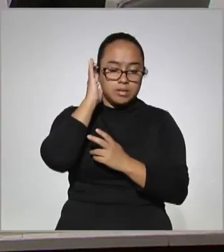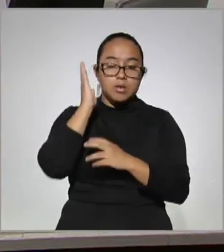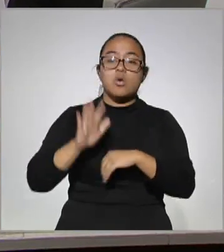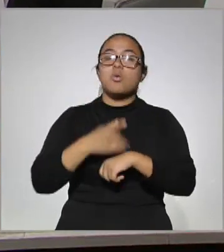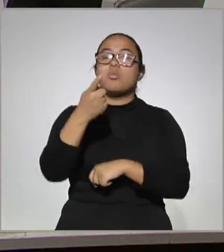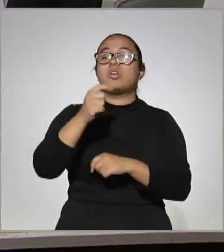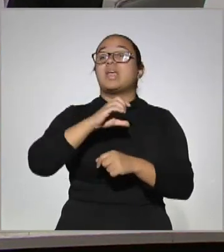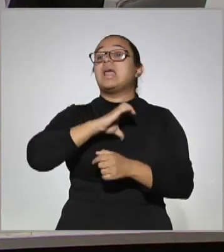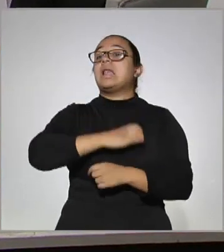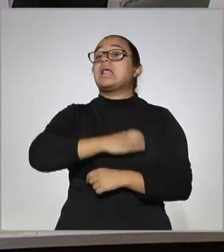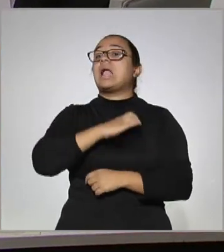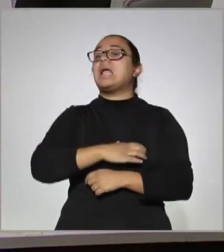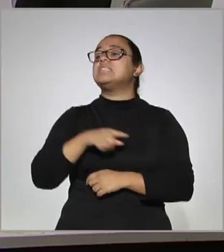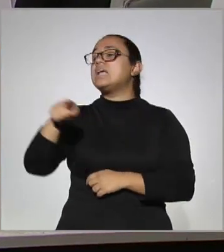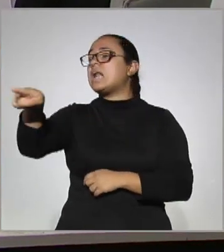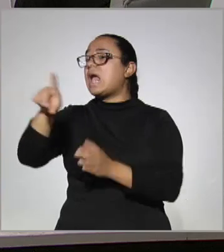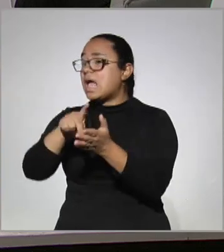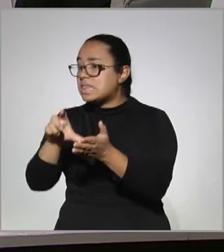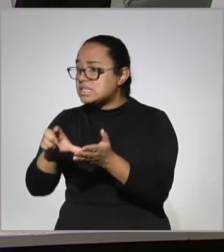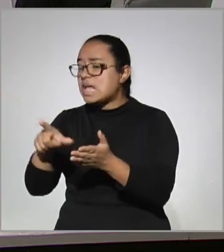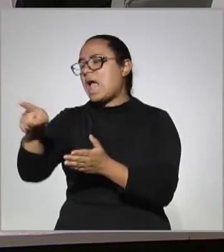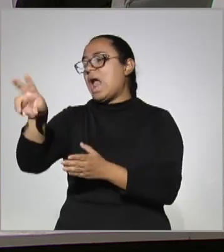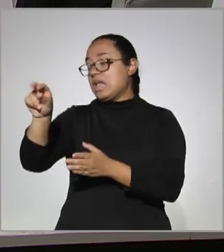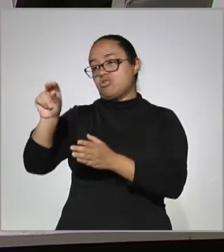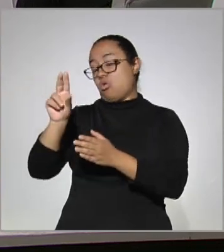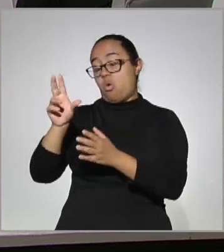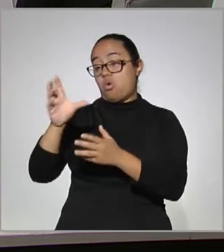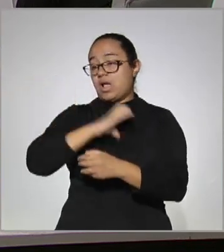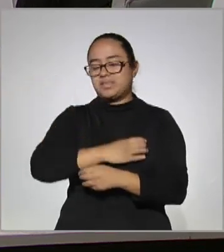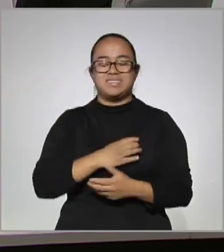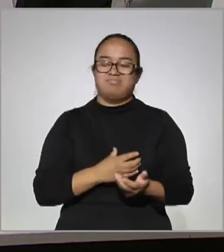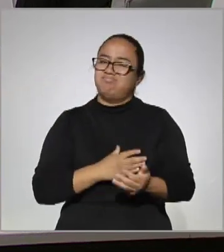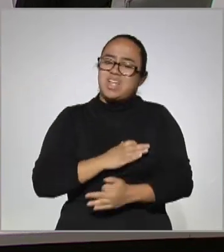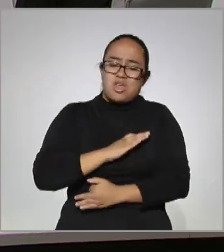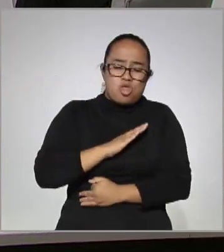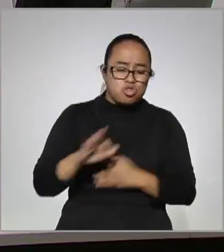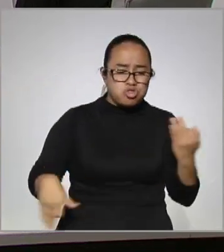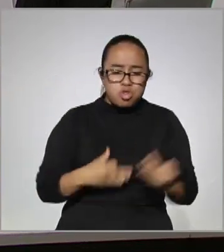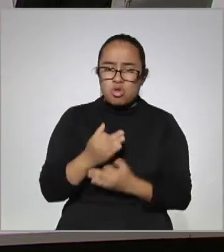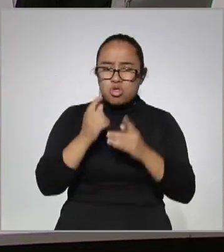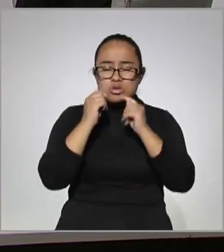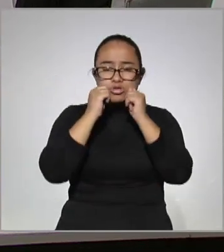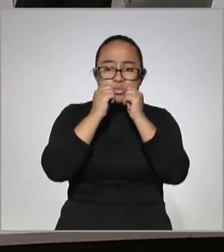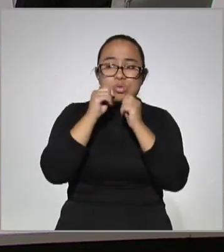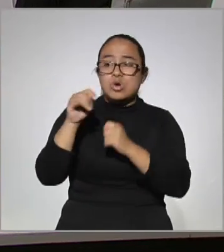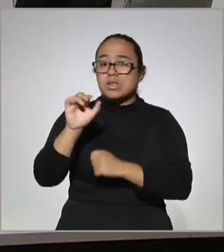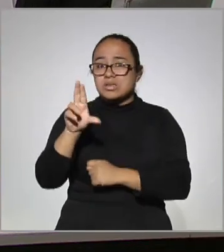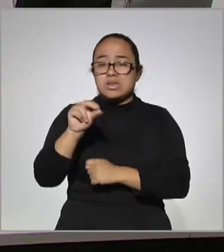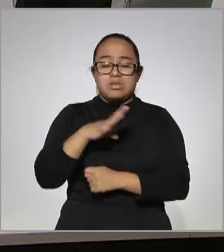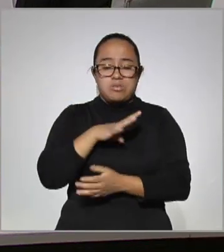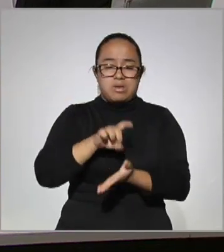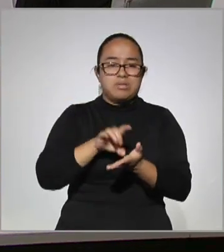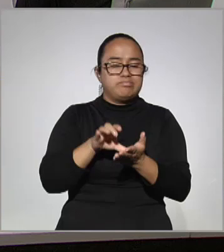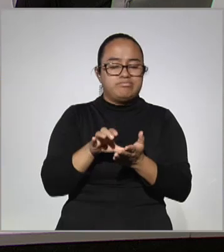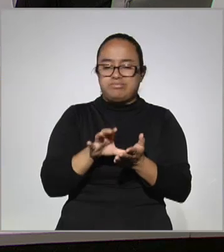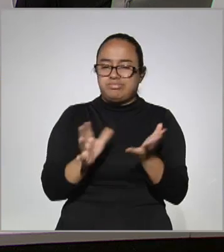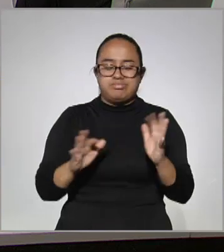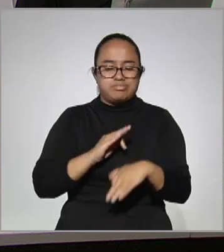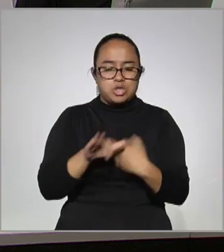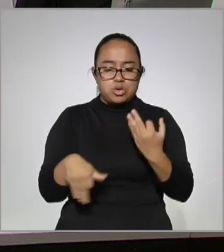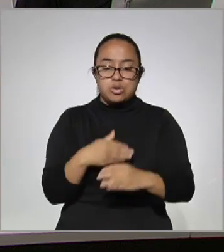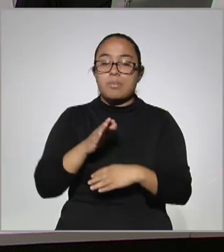no discrimina, el cáncer le puede dar a quien sea, y es bien importante porque específicamente el día de hoy, lo vamos a ver más adelante, ya se habló de